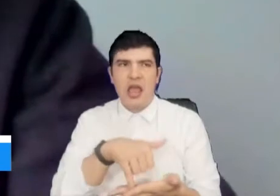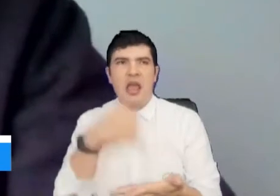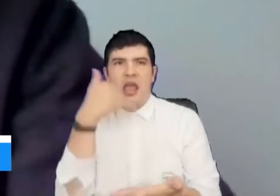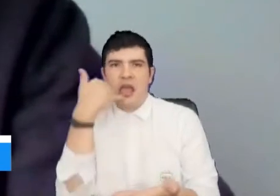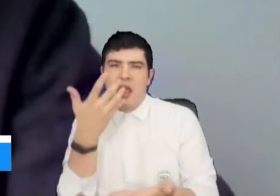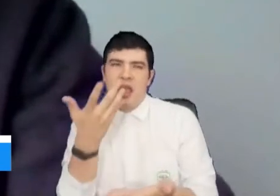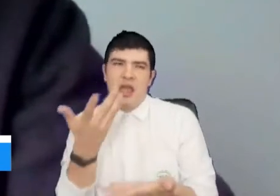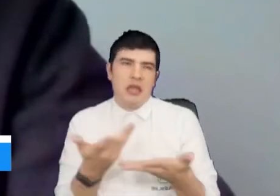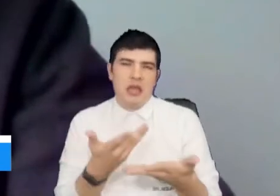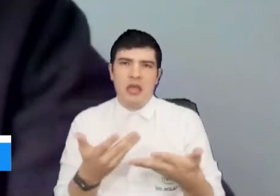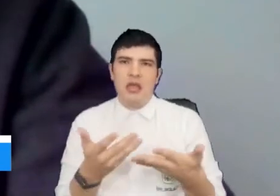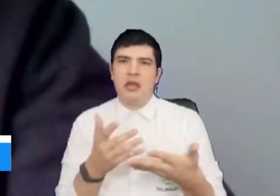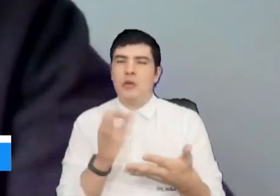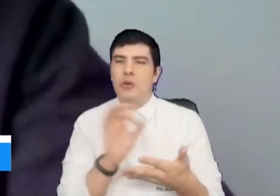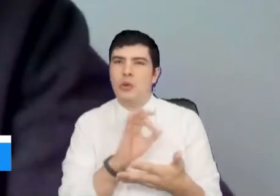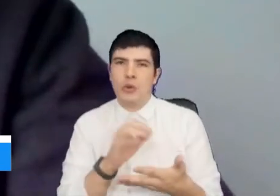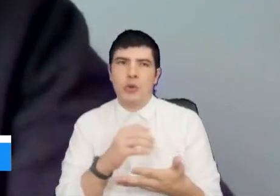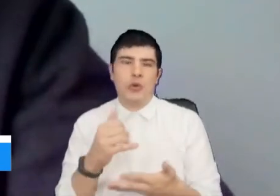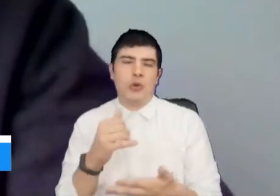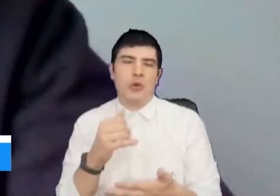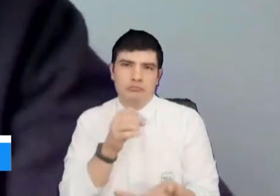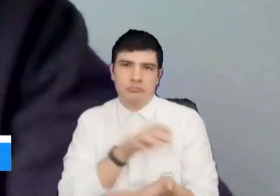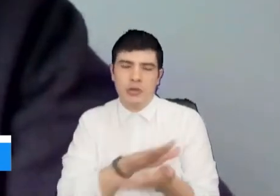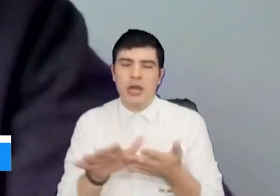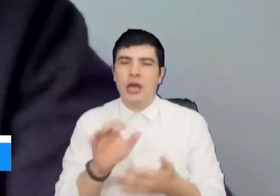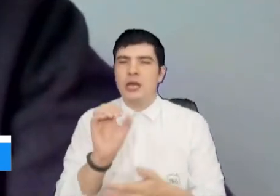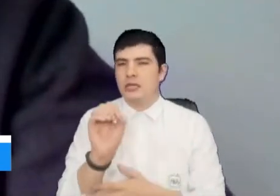línea gratuita, más bien, es el